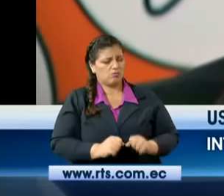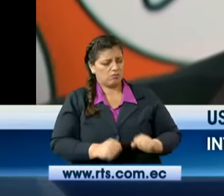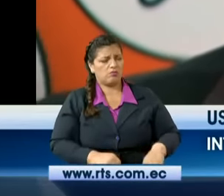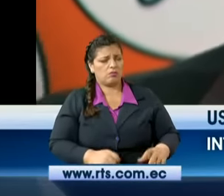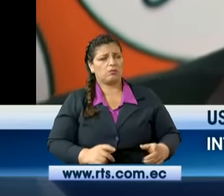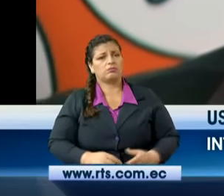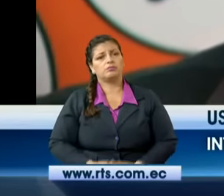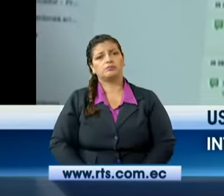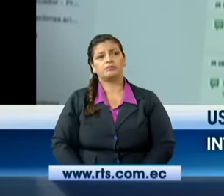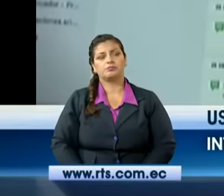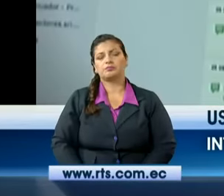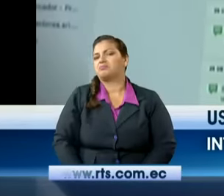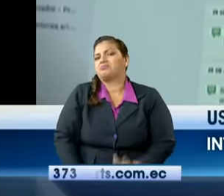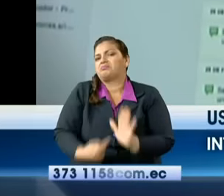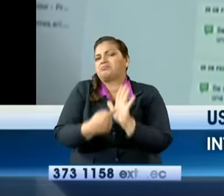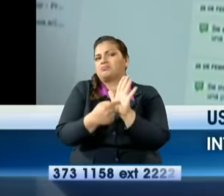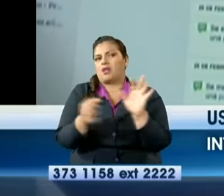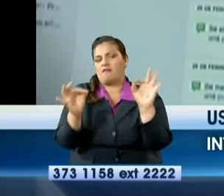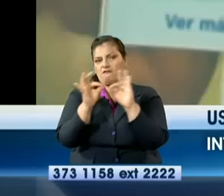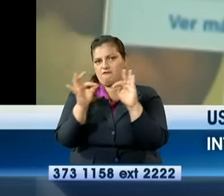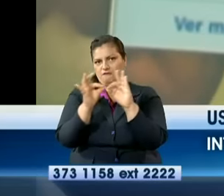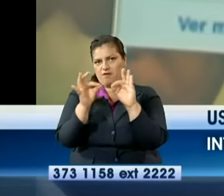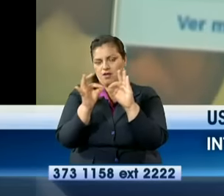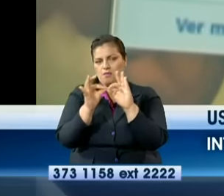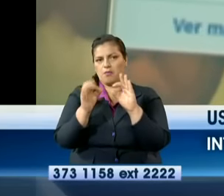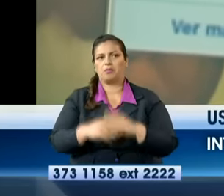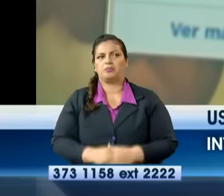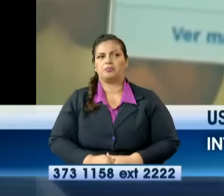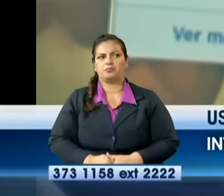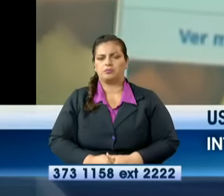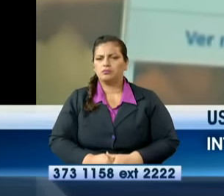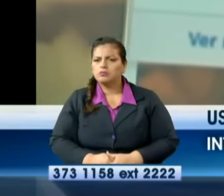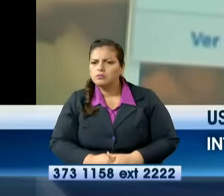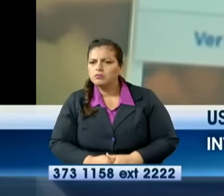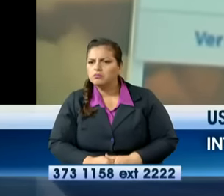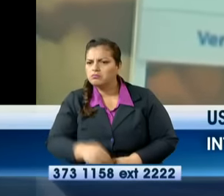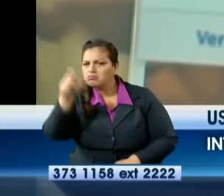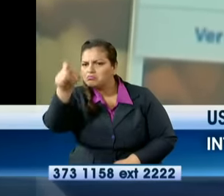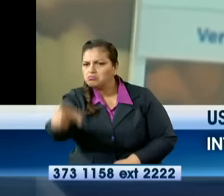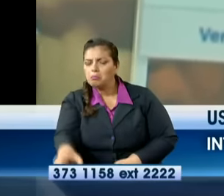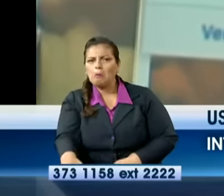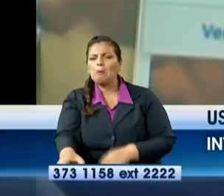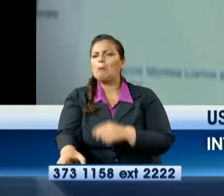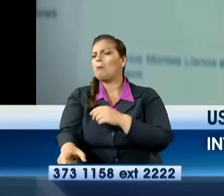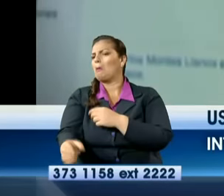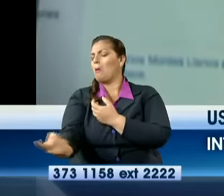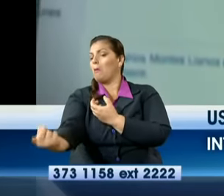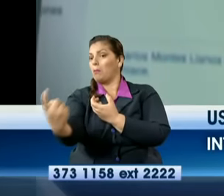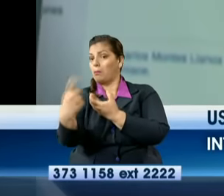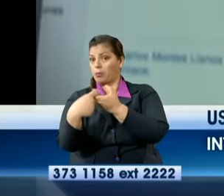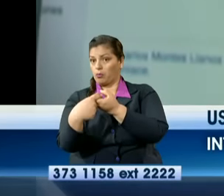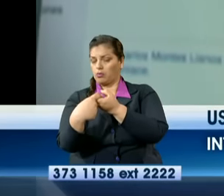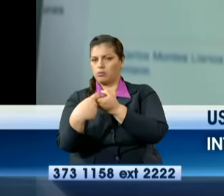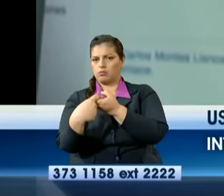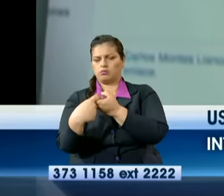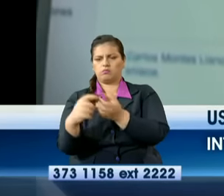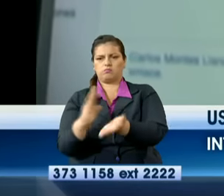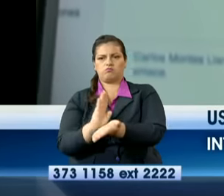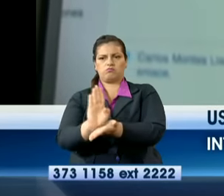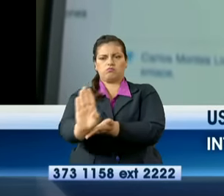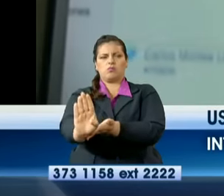Facebook, por ejemplo, existen filtros para restringir las solicitudes de amistad, así como para